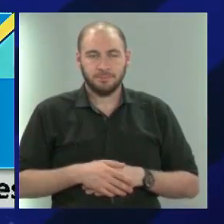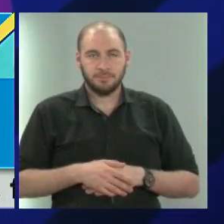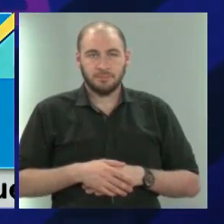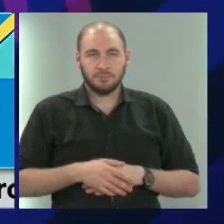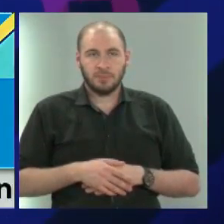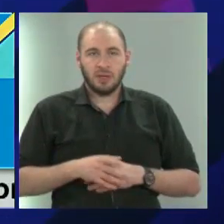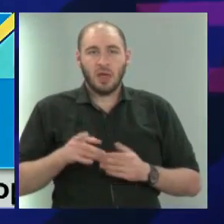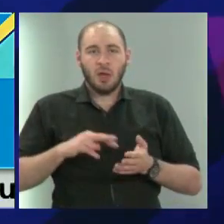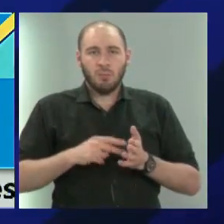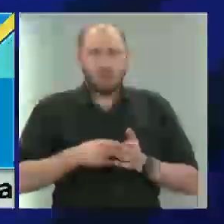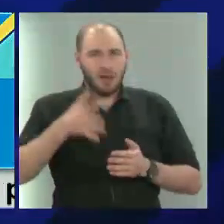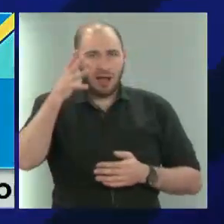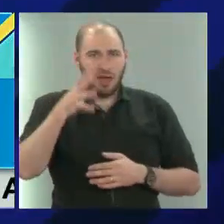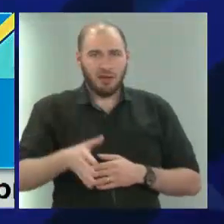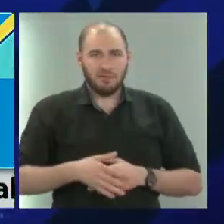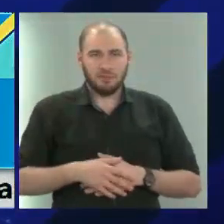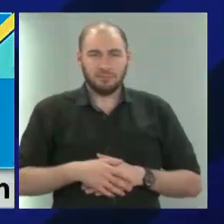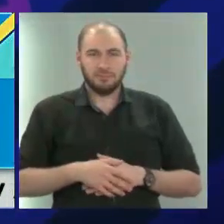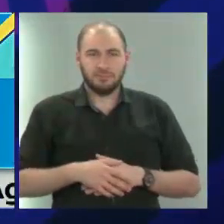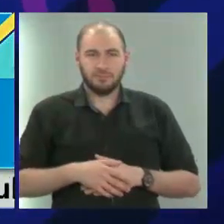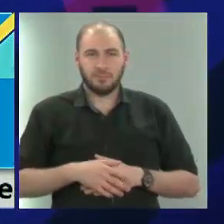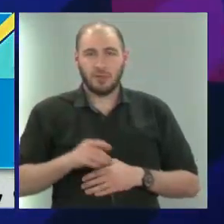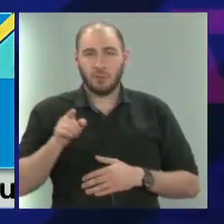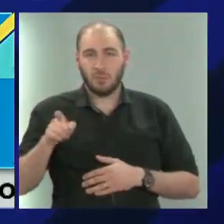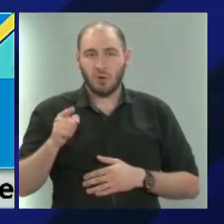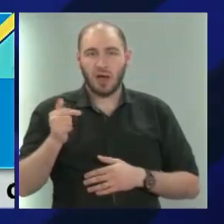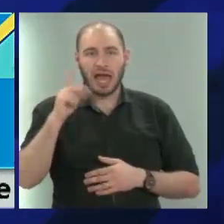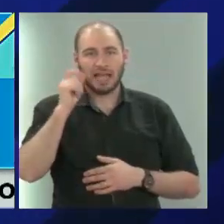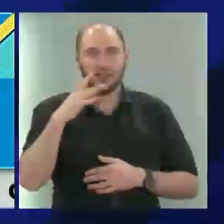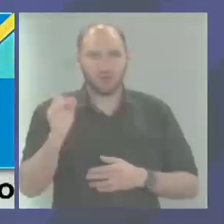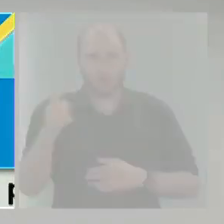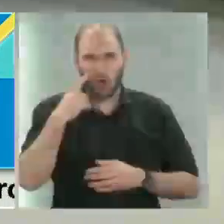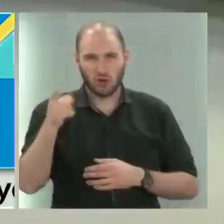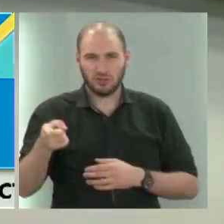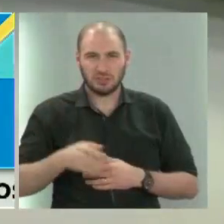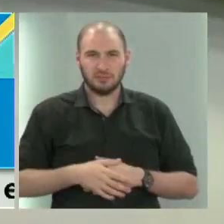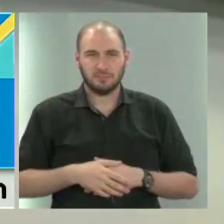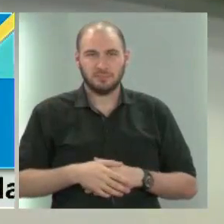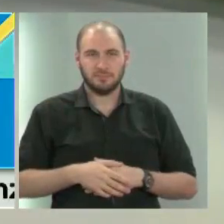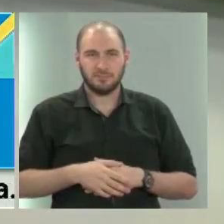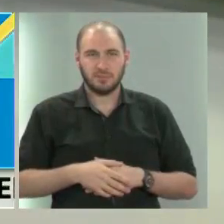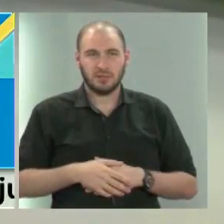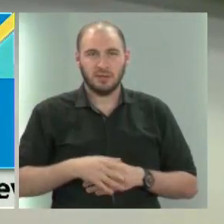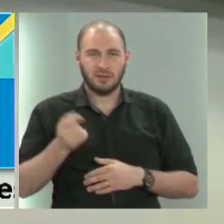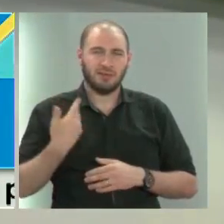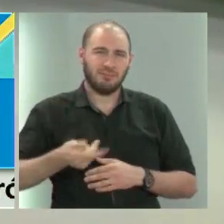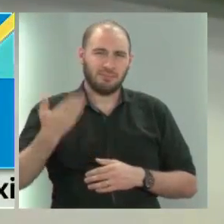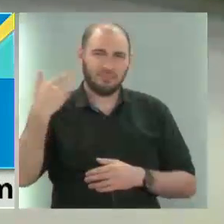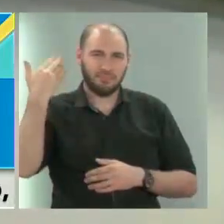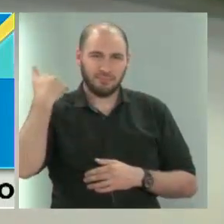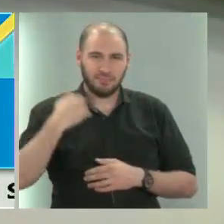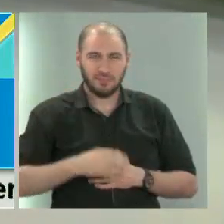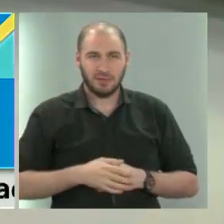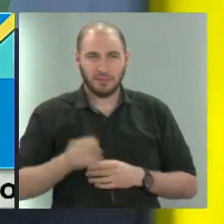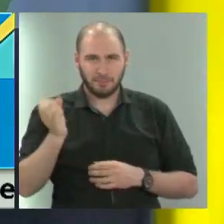hay un problema muy serio que vos, Alejandro, seguramente lo conoces muy bien, que es de vieja data, pero que se